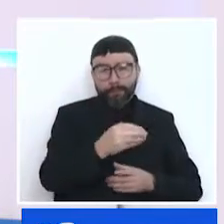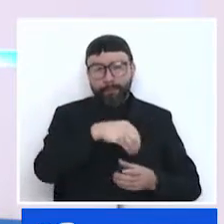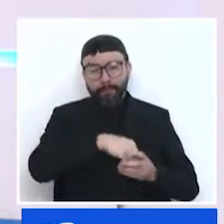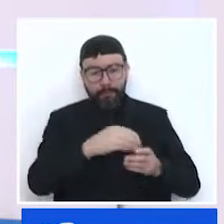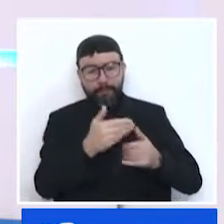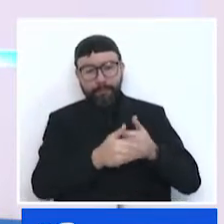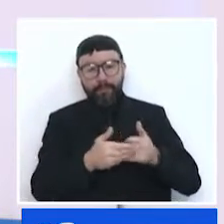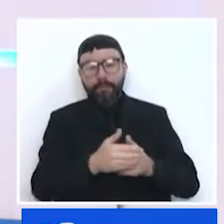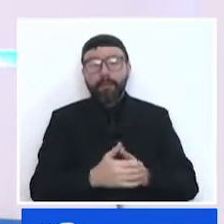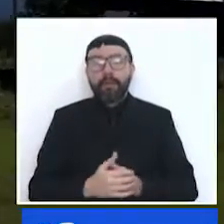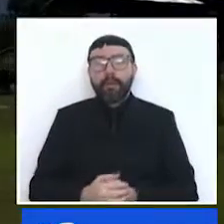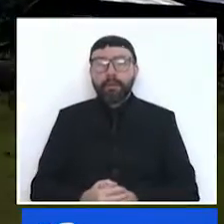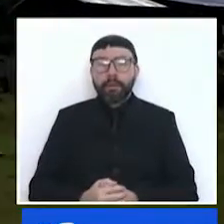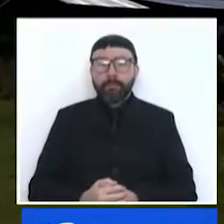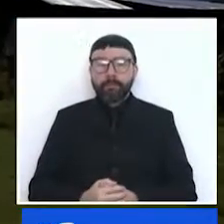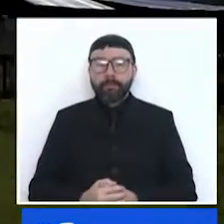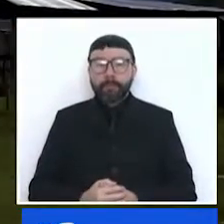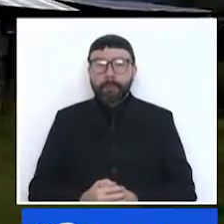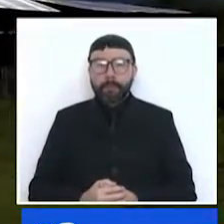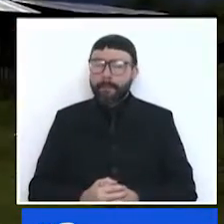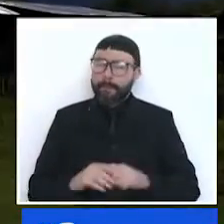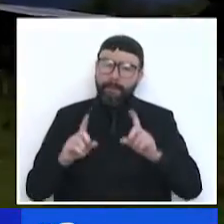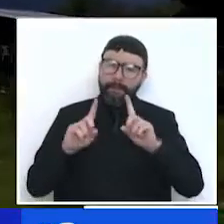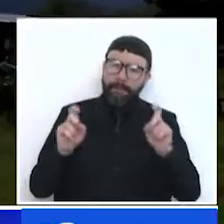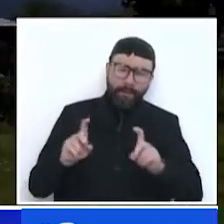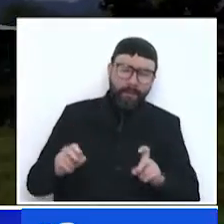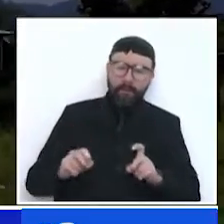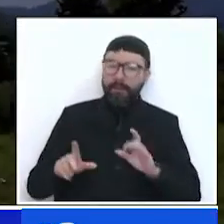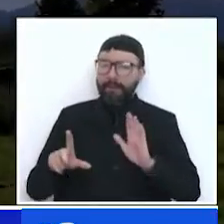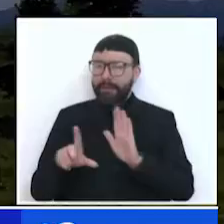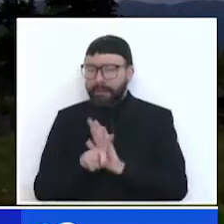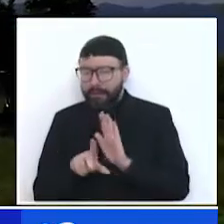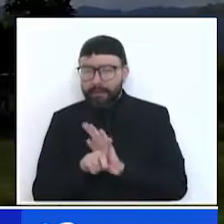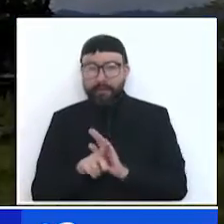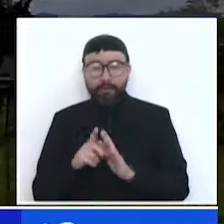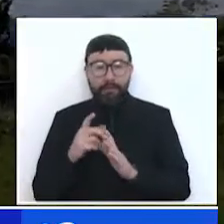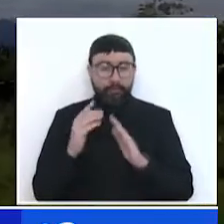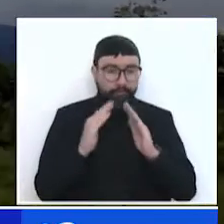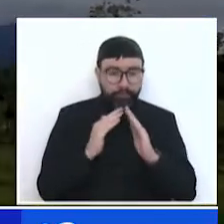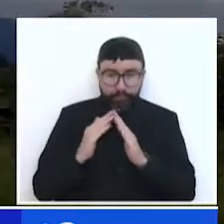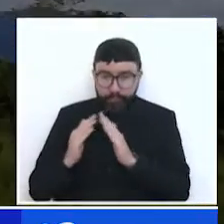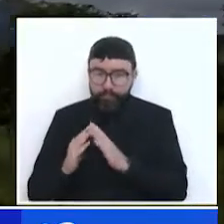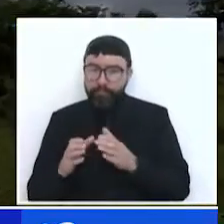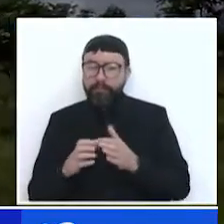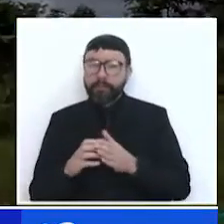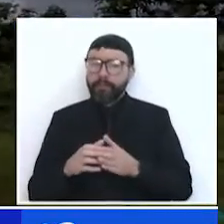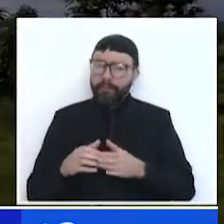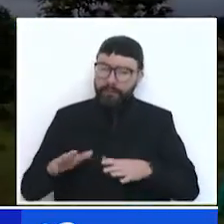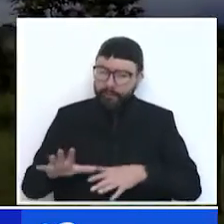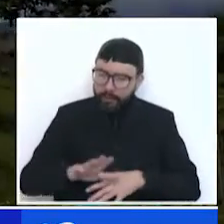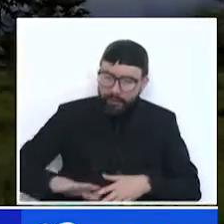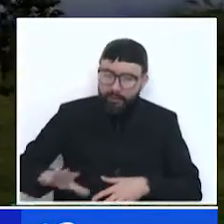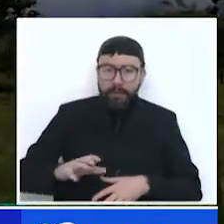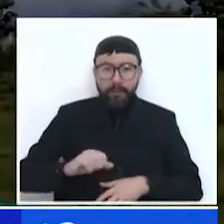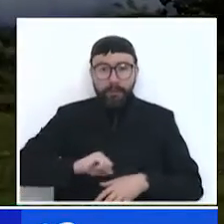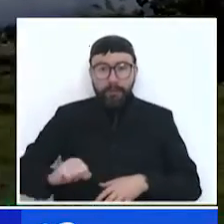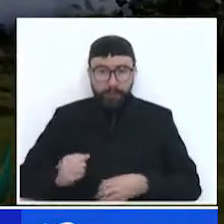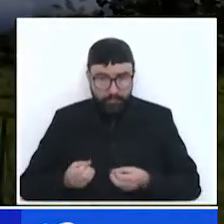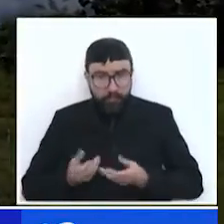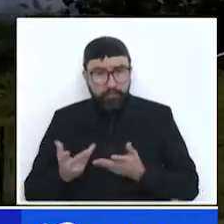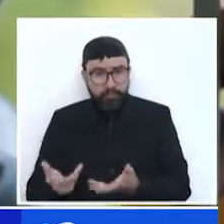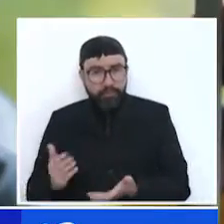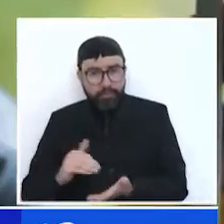departamento. Temas como legalización de predios, restitución de tierras y el registro de cabildos indígenas en contexto de